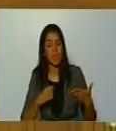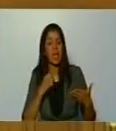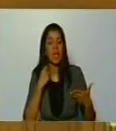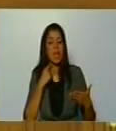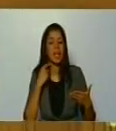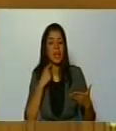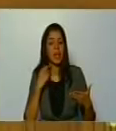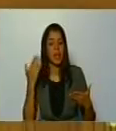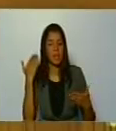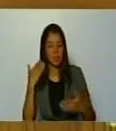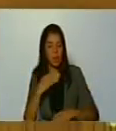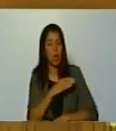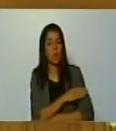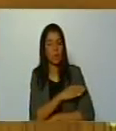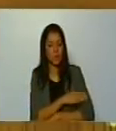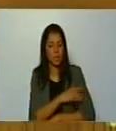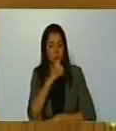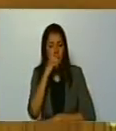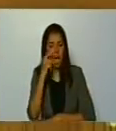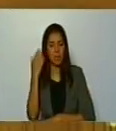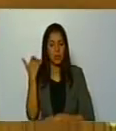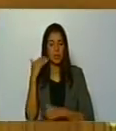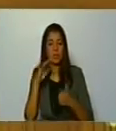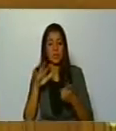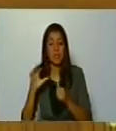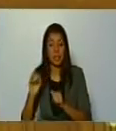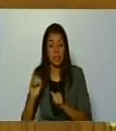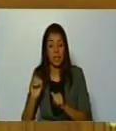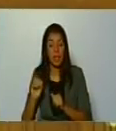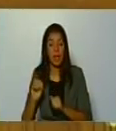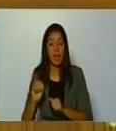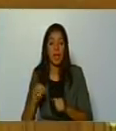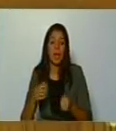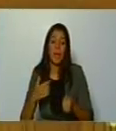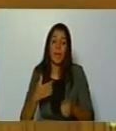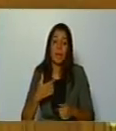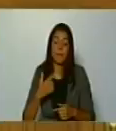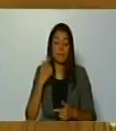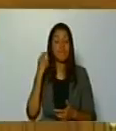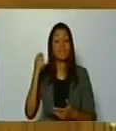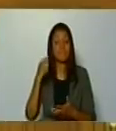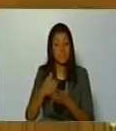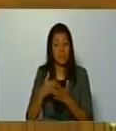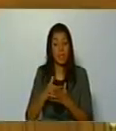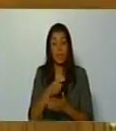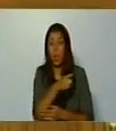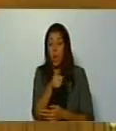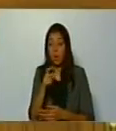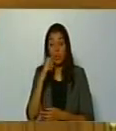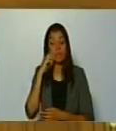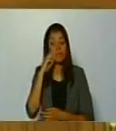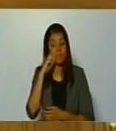de la izquierda venezolana en los años 60. Pero yo pudiera, y aquí hay testigos que me acompañaron,